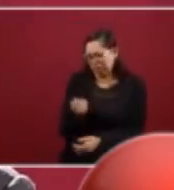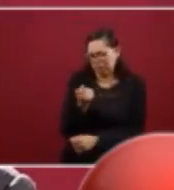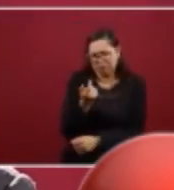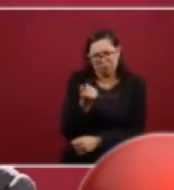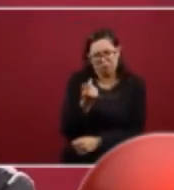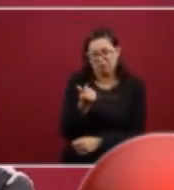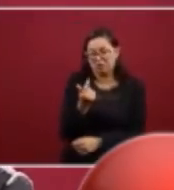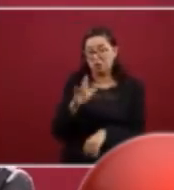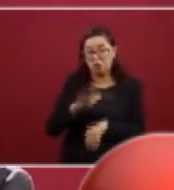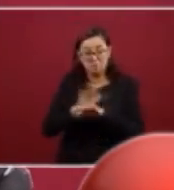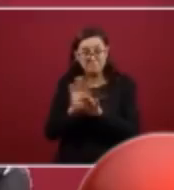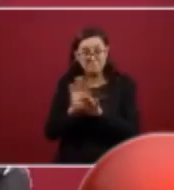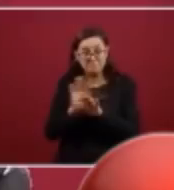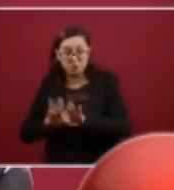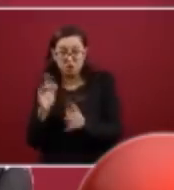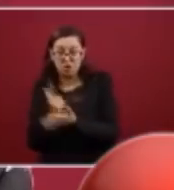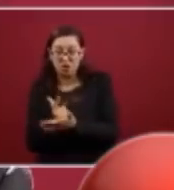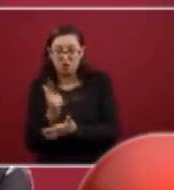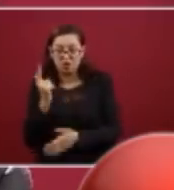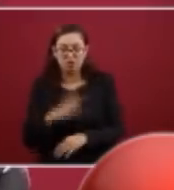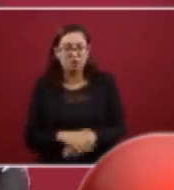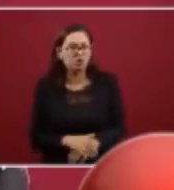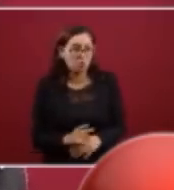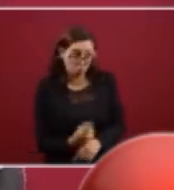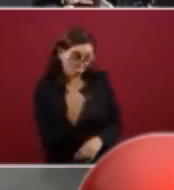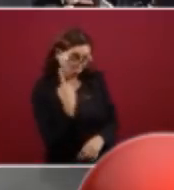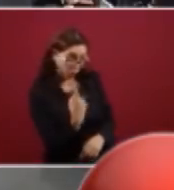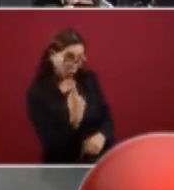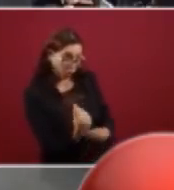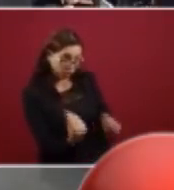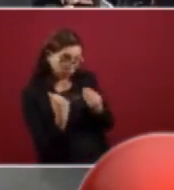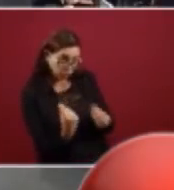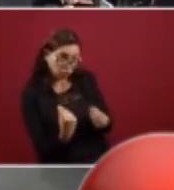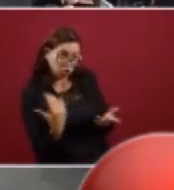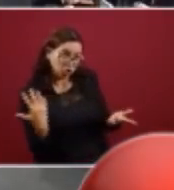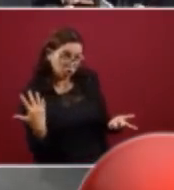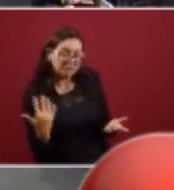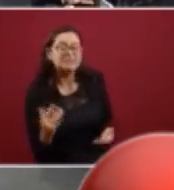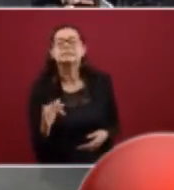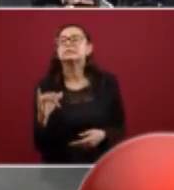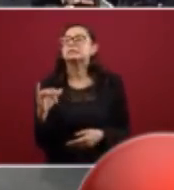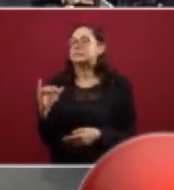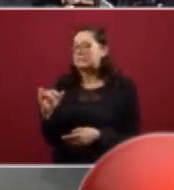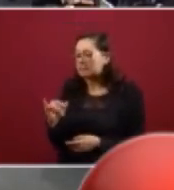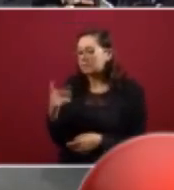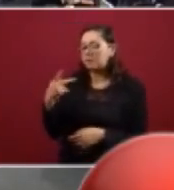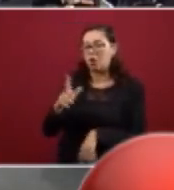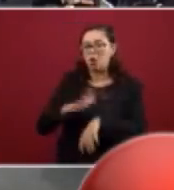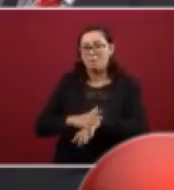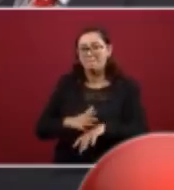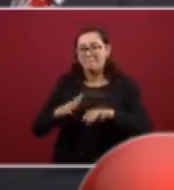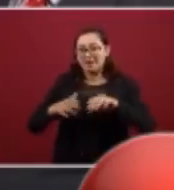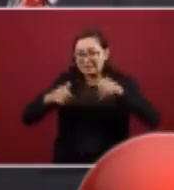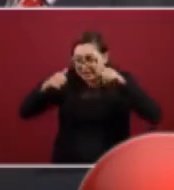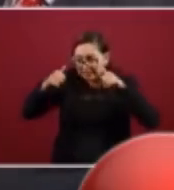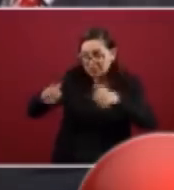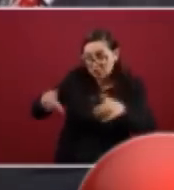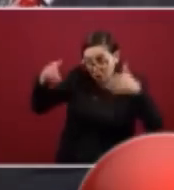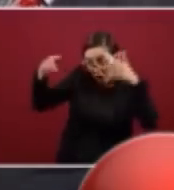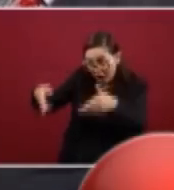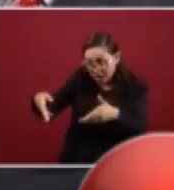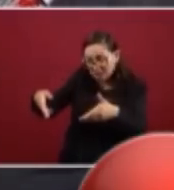uno de los puntos principales de... Uno es mucho, ¿no? Sí, pero no. Lo que quiero decir es que nuestro esfuerzo principal no es ahí. Nuestro esfuerzo